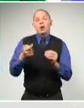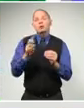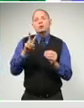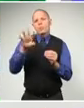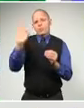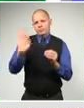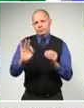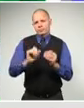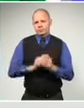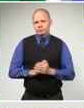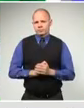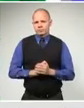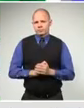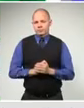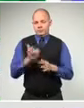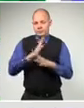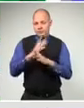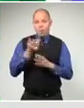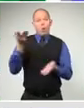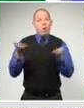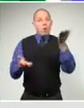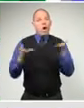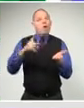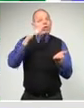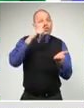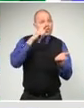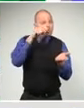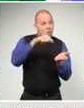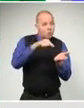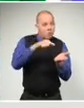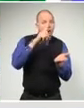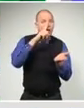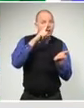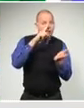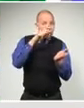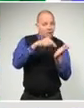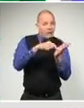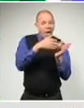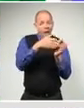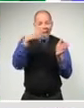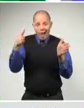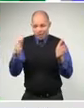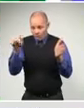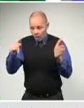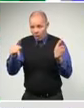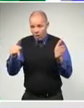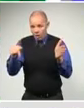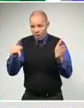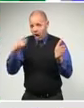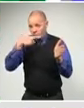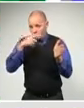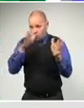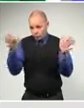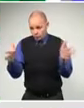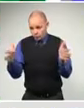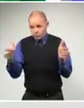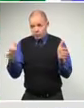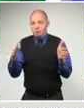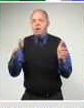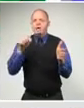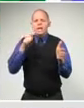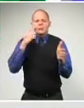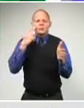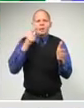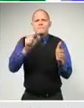diagnosticados del 1 de noviembre a la fecha, han estado vinculados con viajeros internacionales.